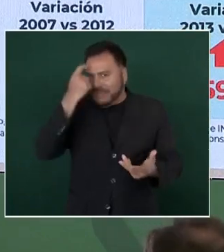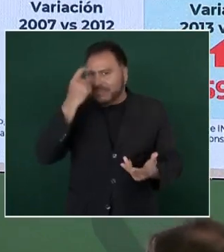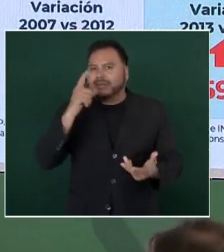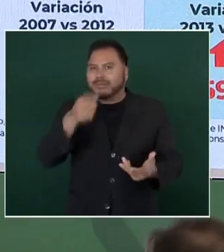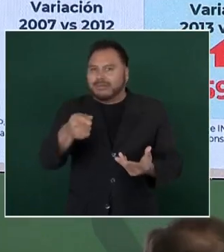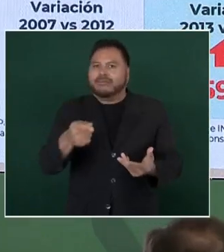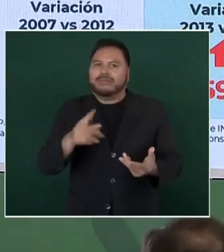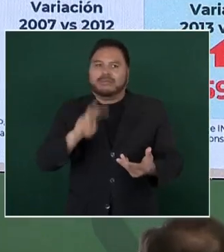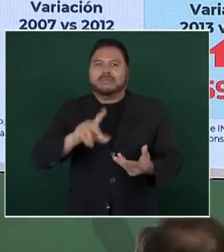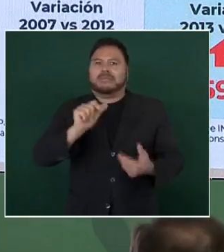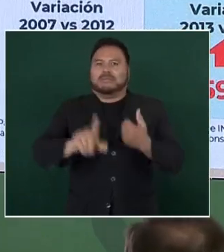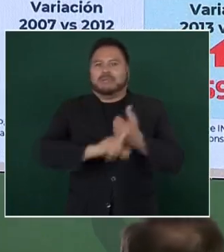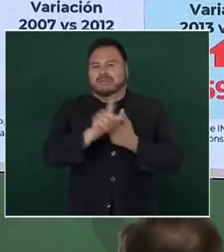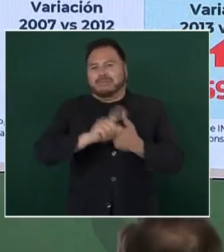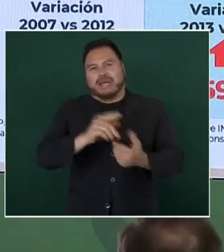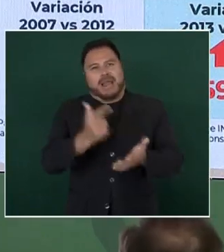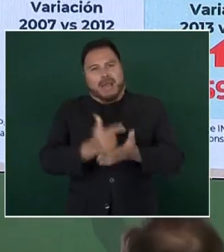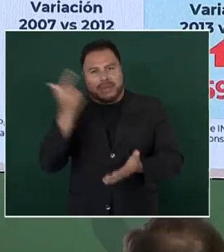problema gravísimo?